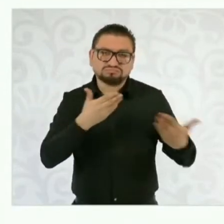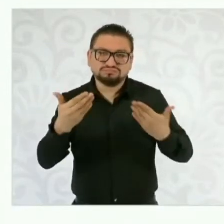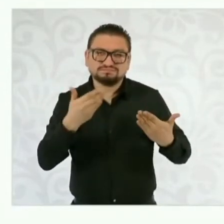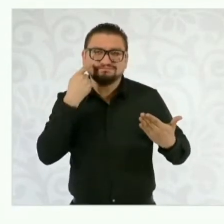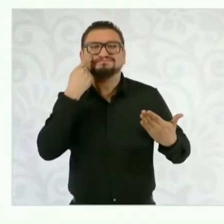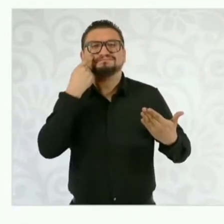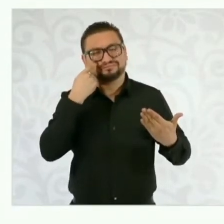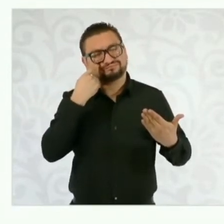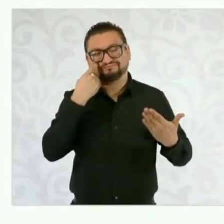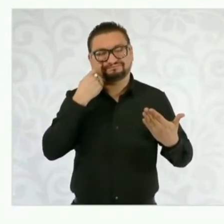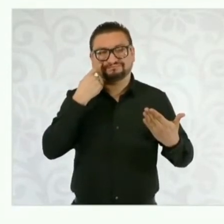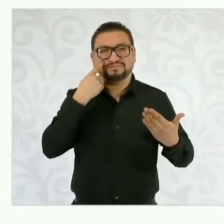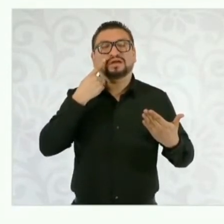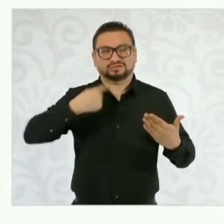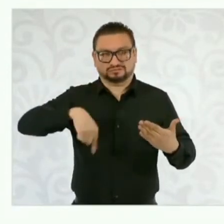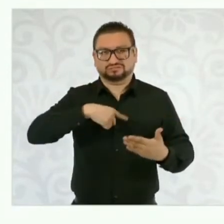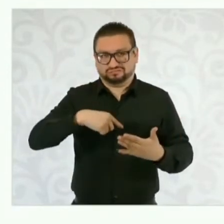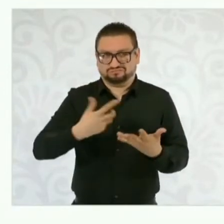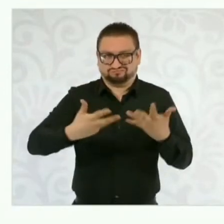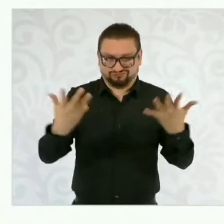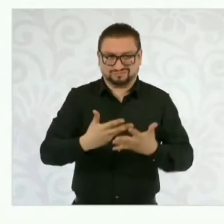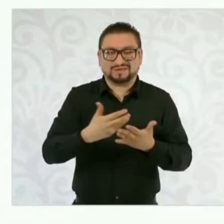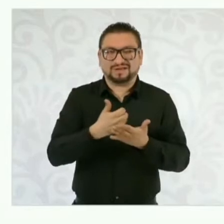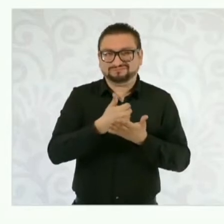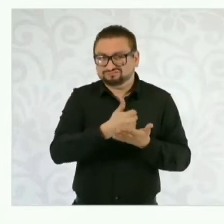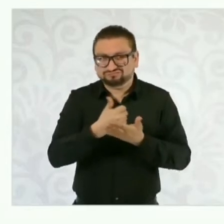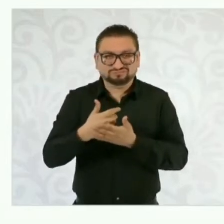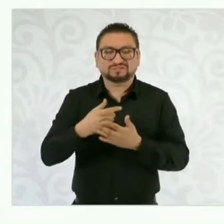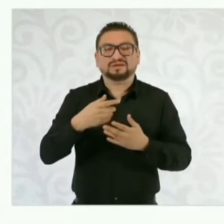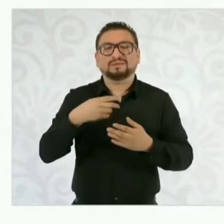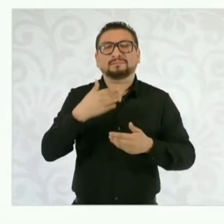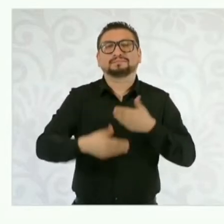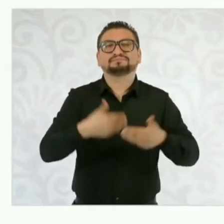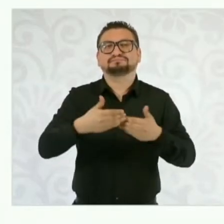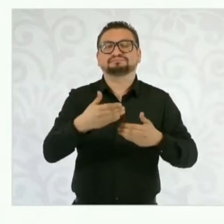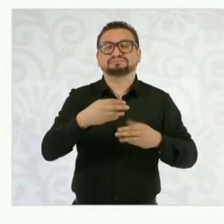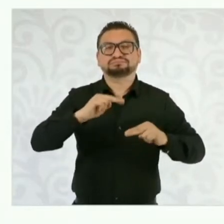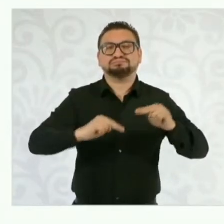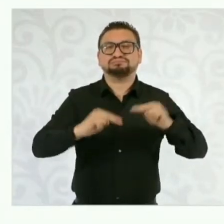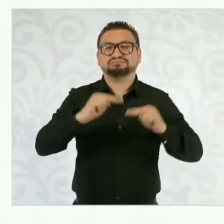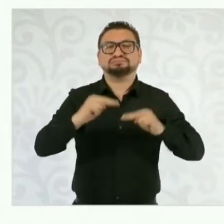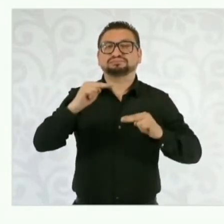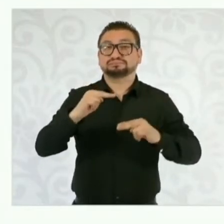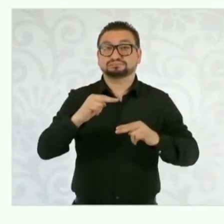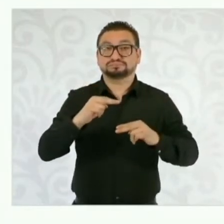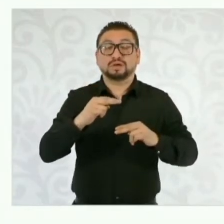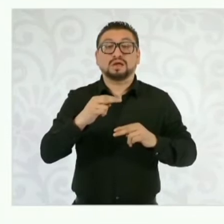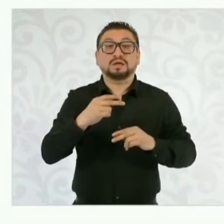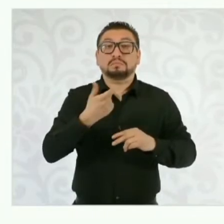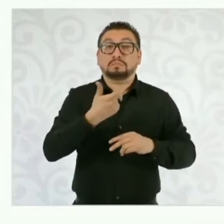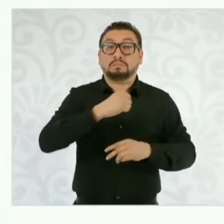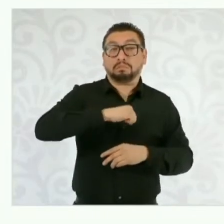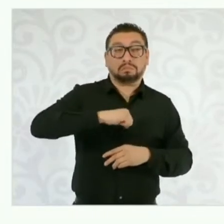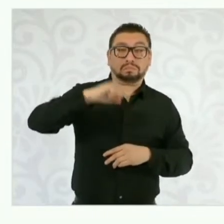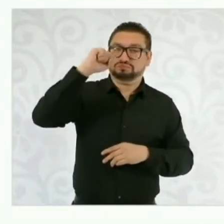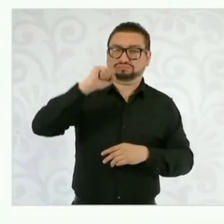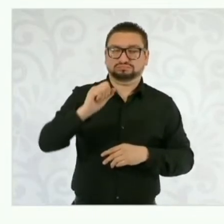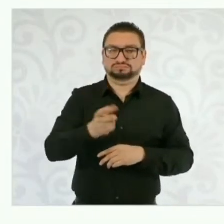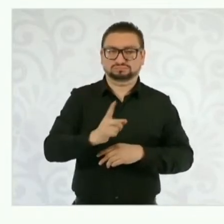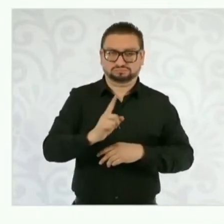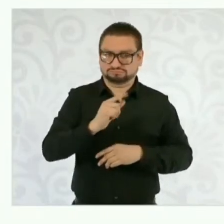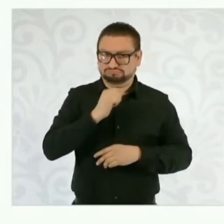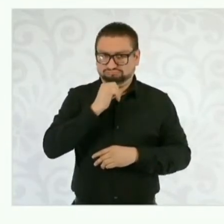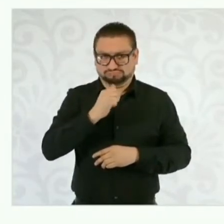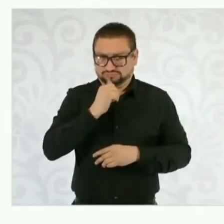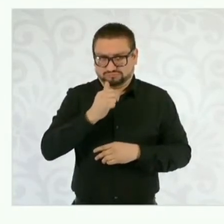contribuido en ese sentido para que estos fenómenos incluso pues no tengan ningún tipo de vínculo propiamente con